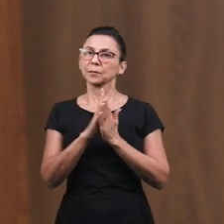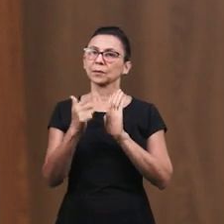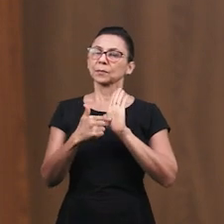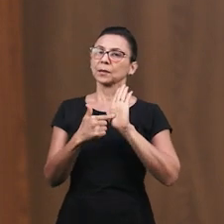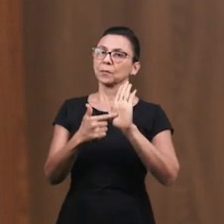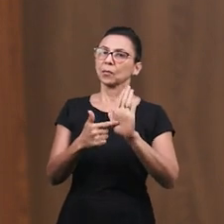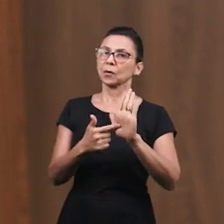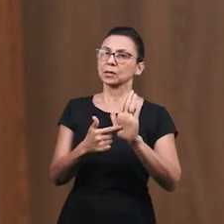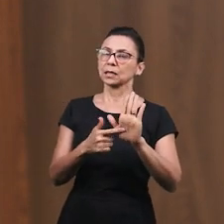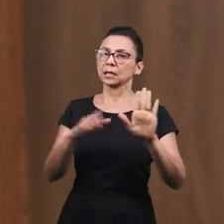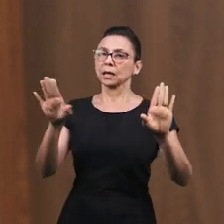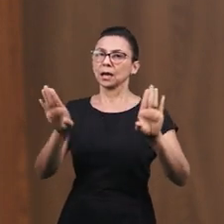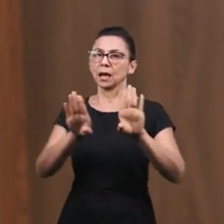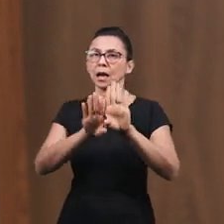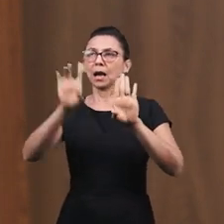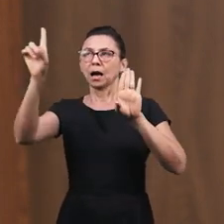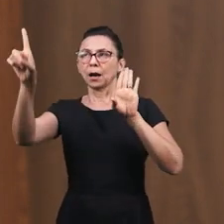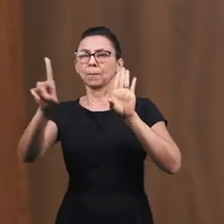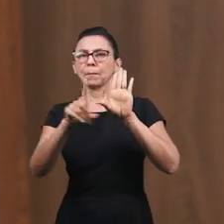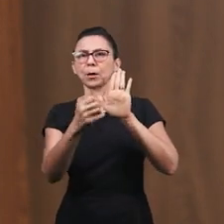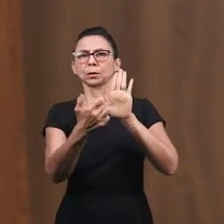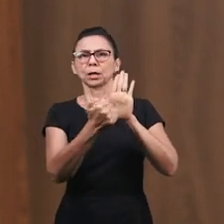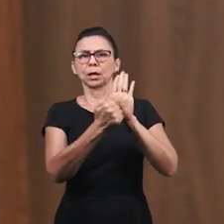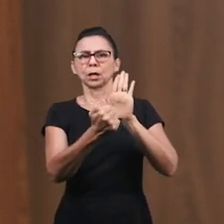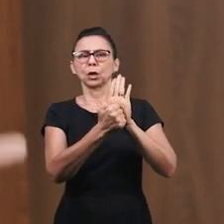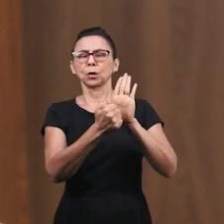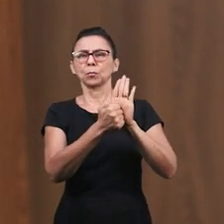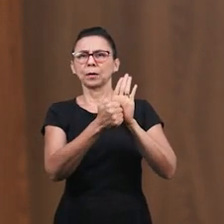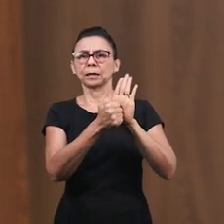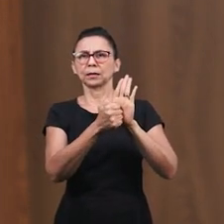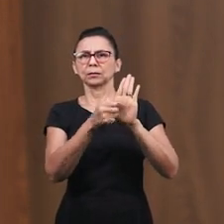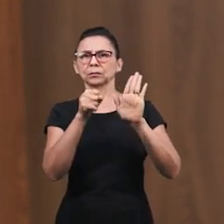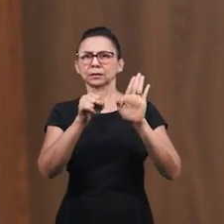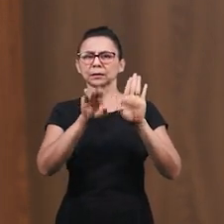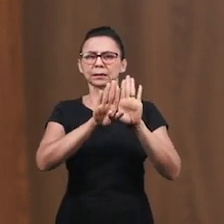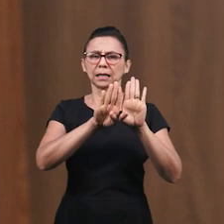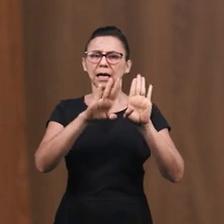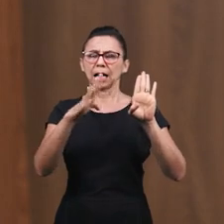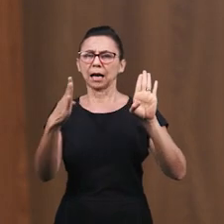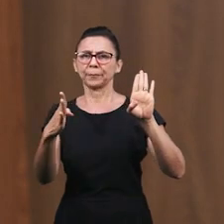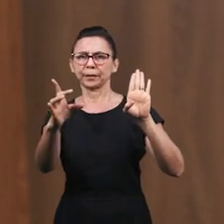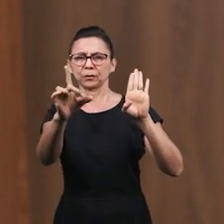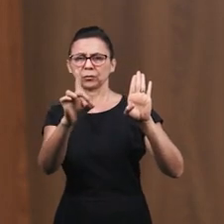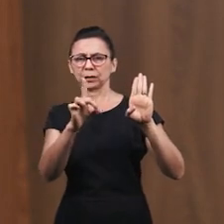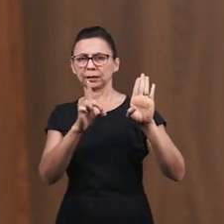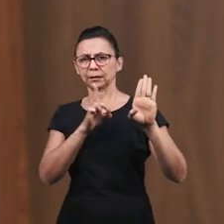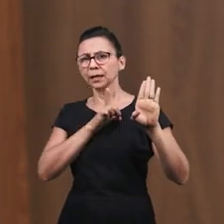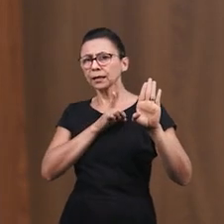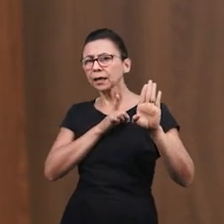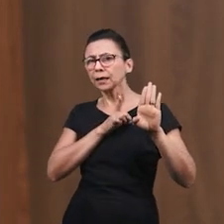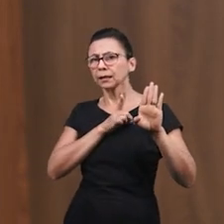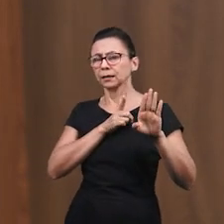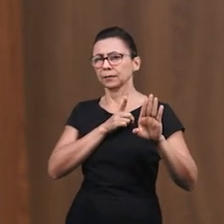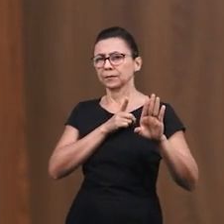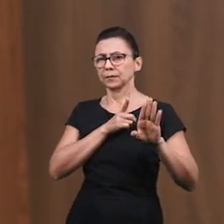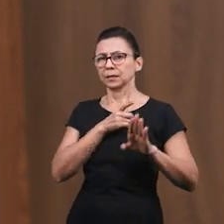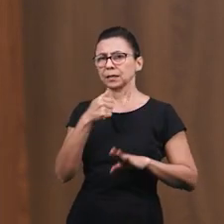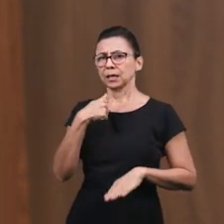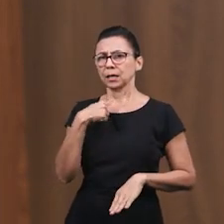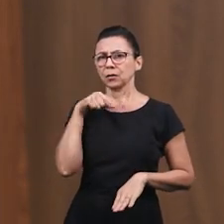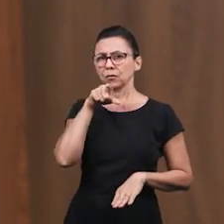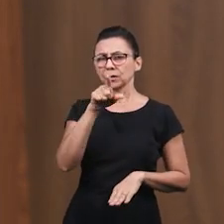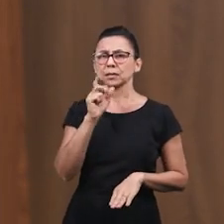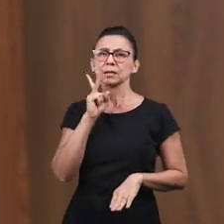en la puerta y toco. Quien abre la puerta, entraré con él y cenaré con él, y él